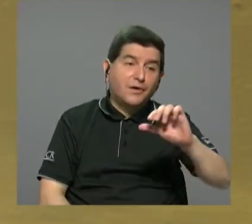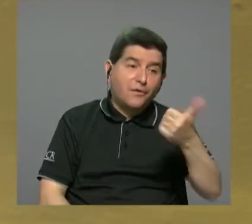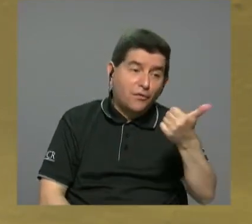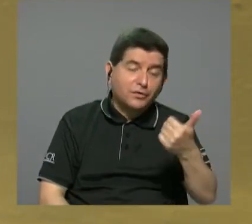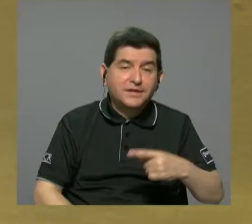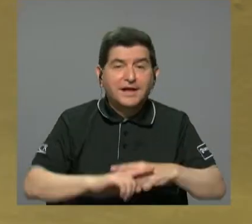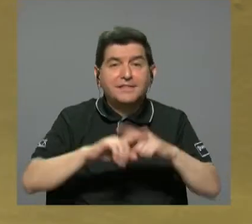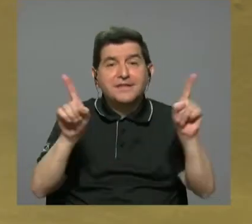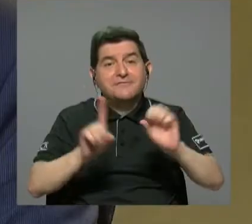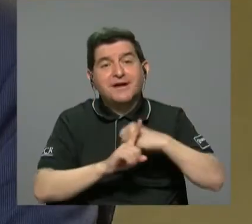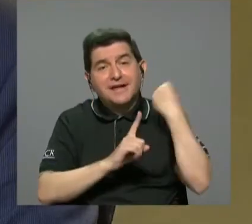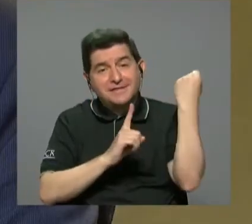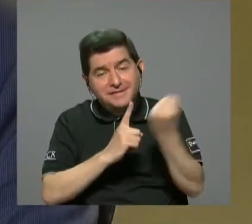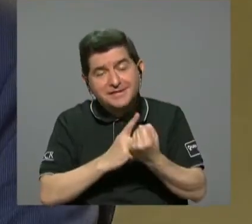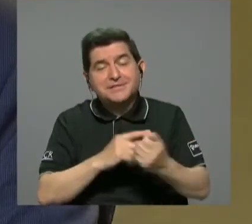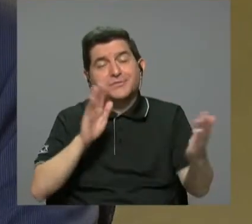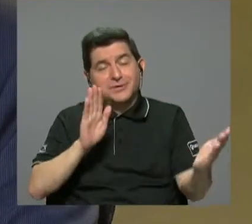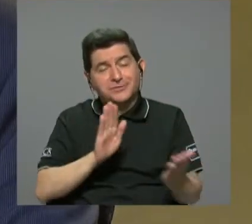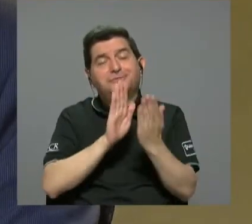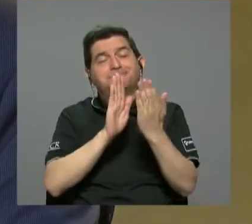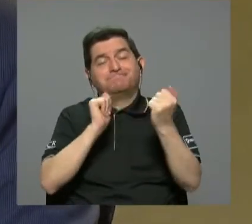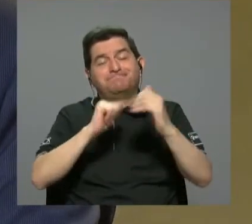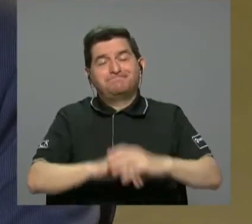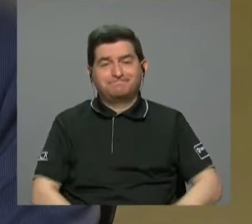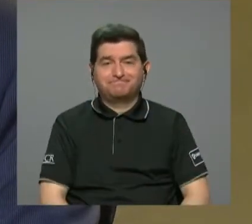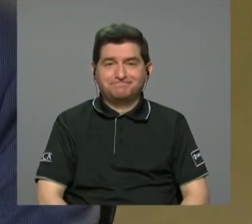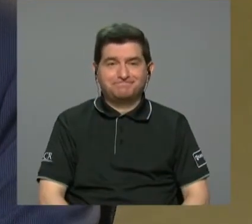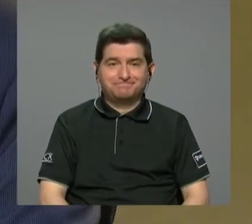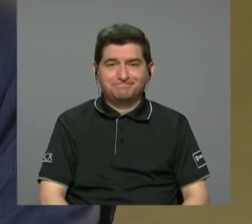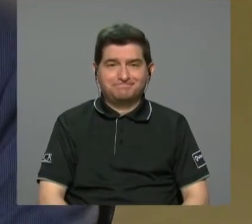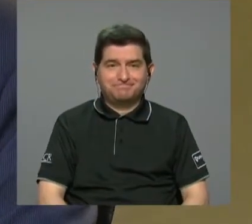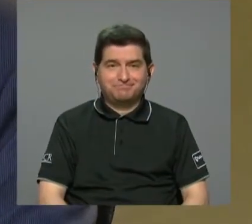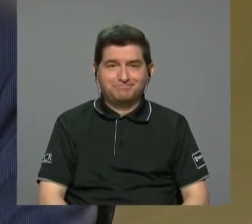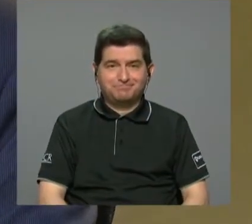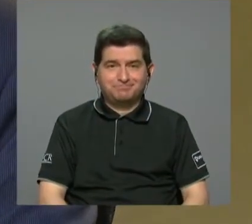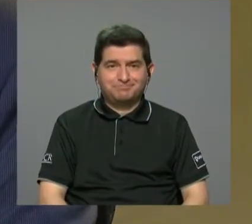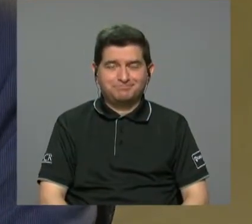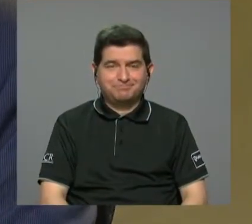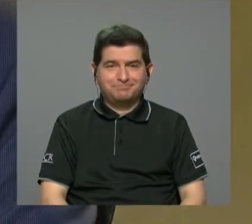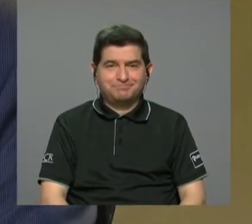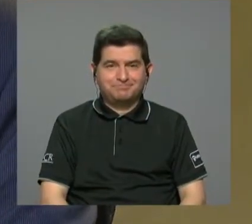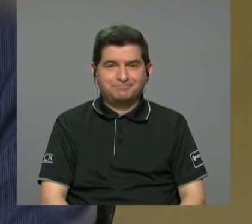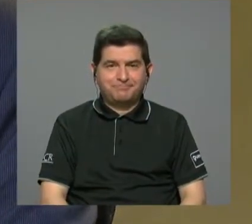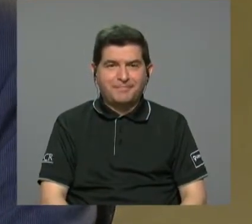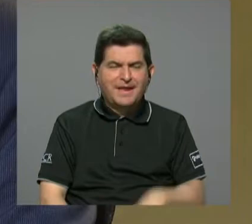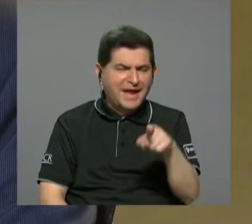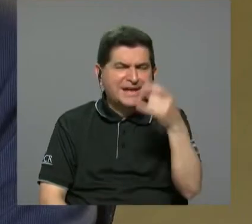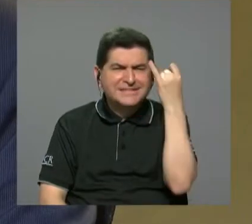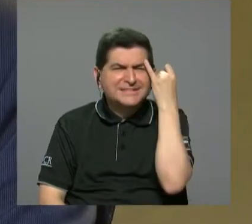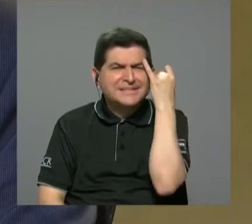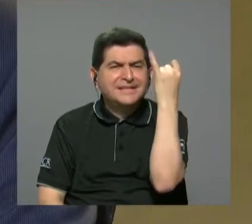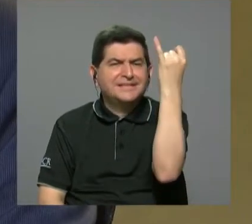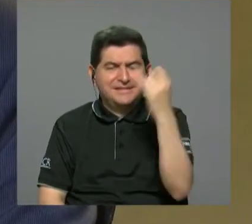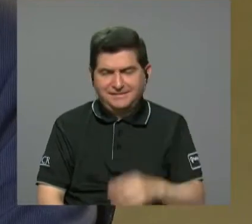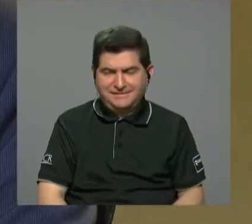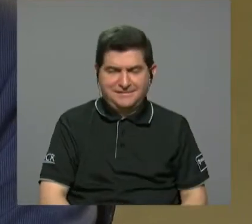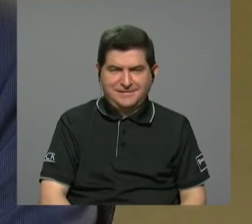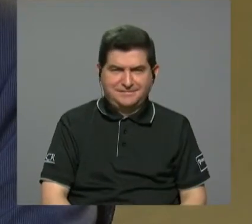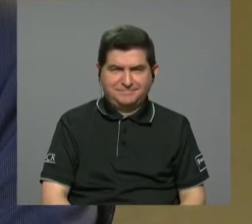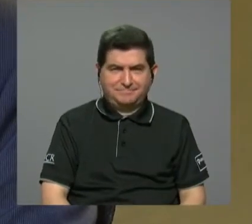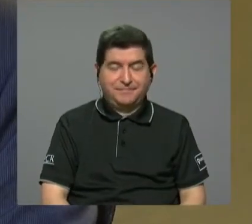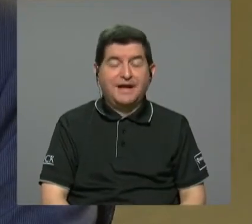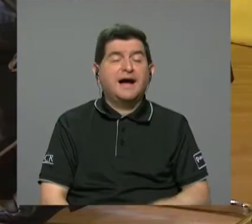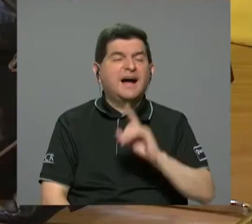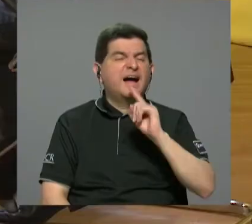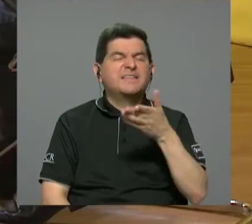otro gallo cantaría. Otro gallo cantaría. Y esa previsión, y es lo